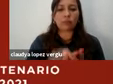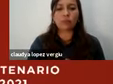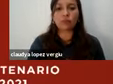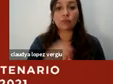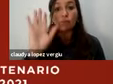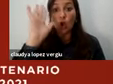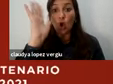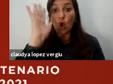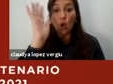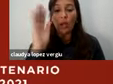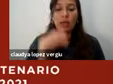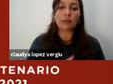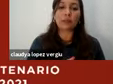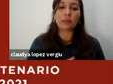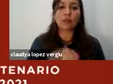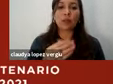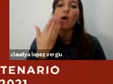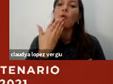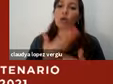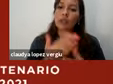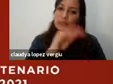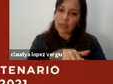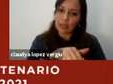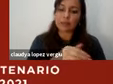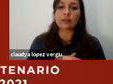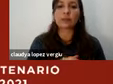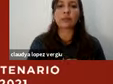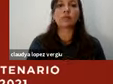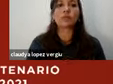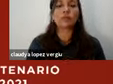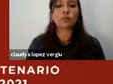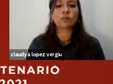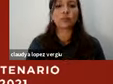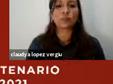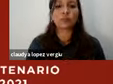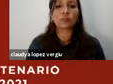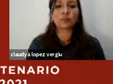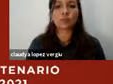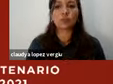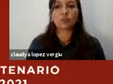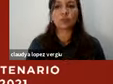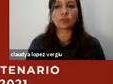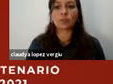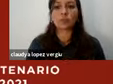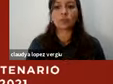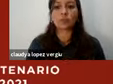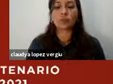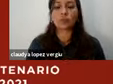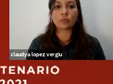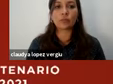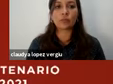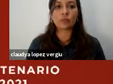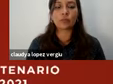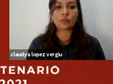Hola, buenas tardes nuevamente. Buenas tardes, buenas tardes. Usiela, ¿puedes prender tu cámara, por favor? Todos los ponentes pueden prender su cámara y su micrófono, si